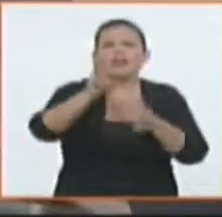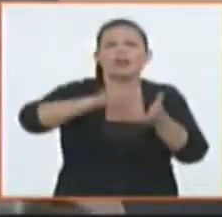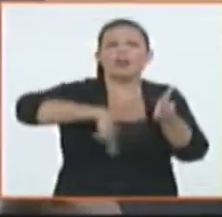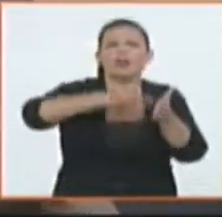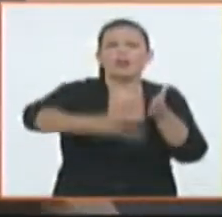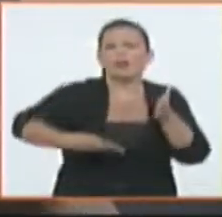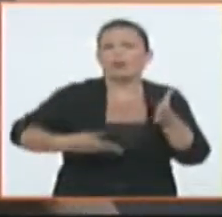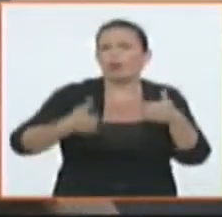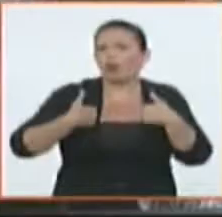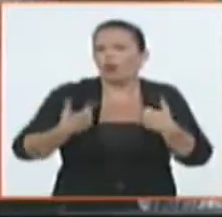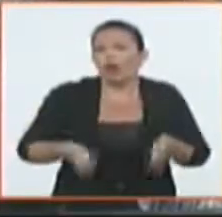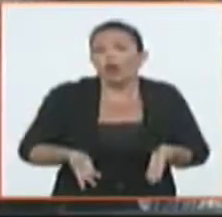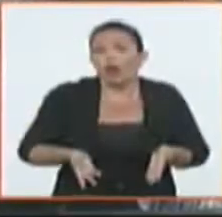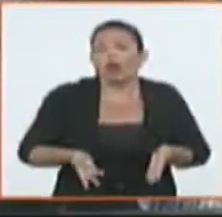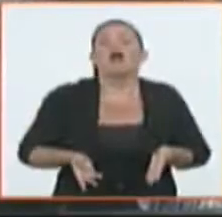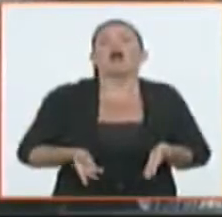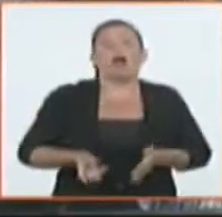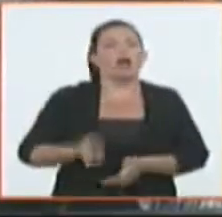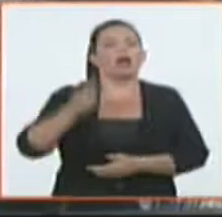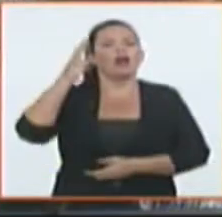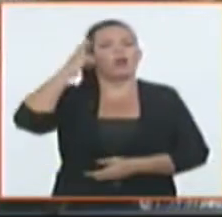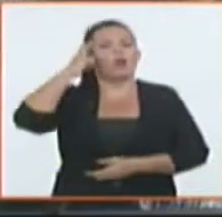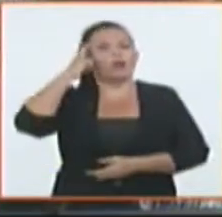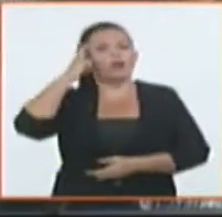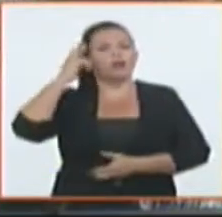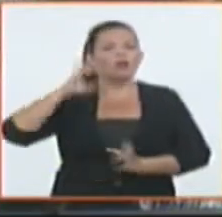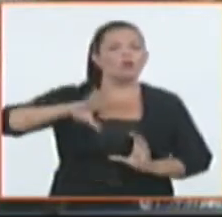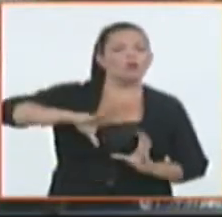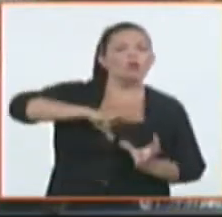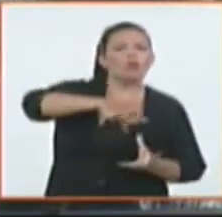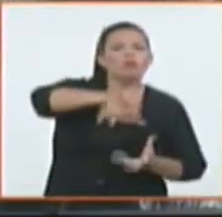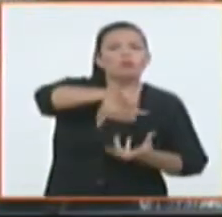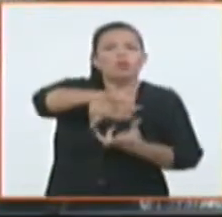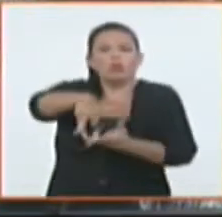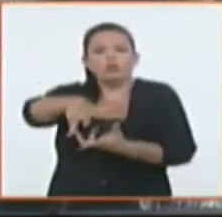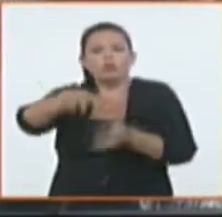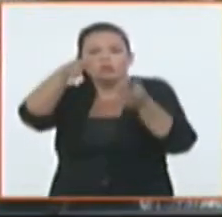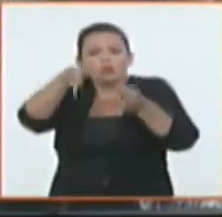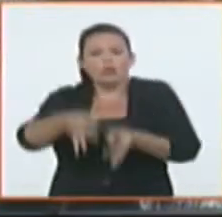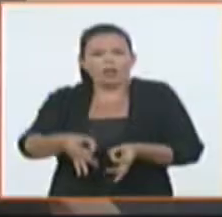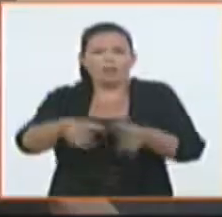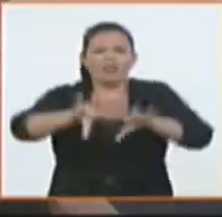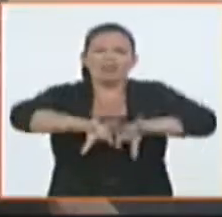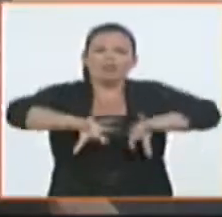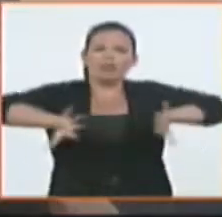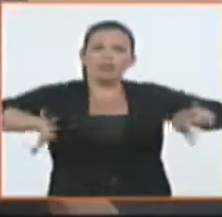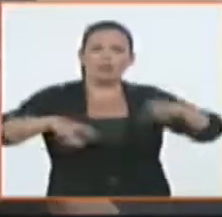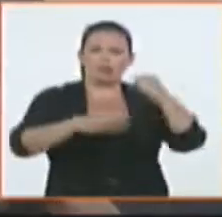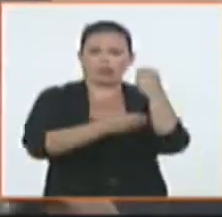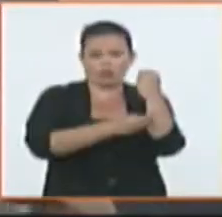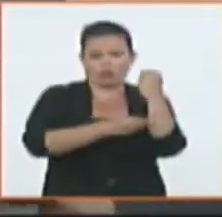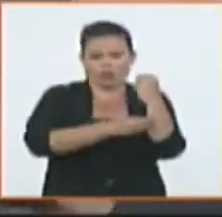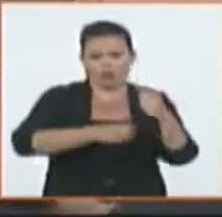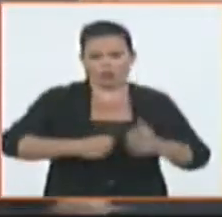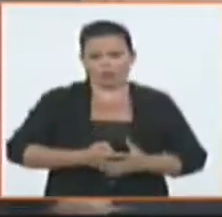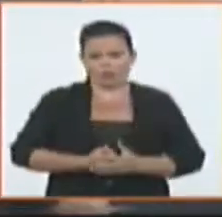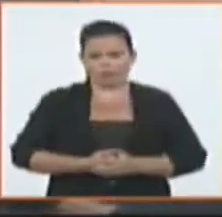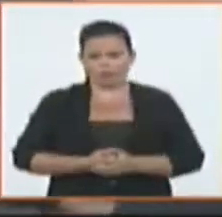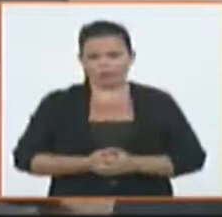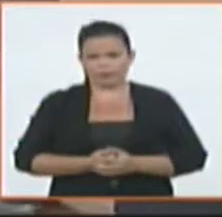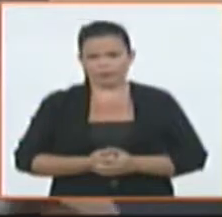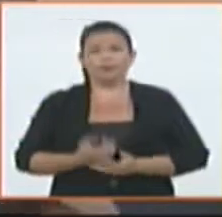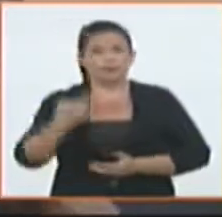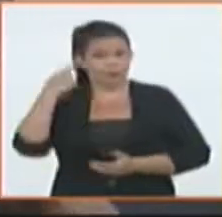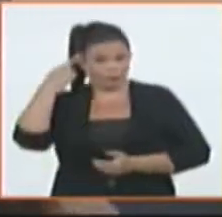que en el mundo se habla mucho de la división de poderes. El poder legislativo está generalmente en las instituciones